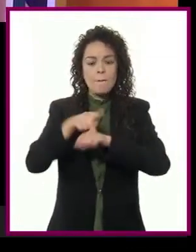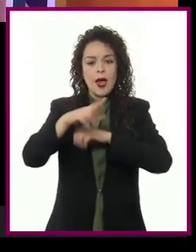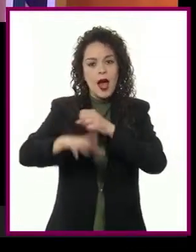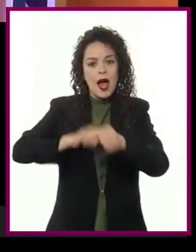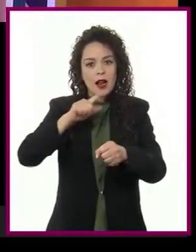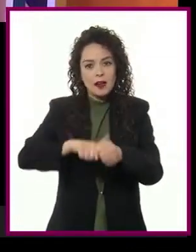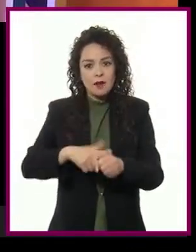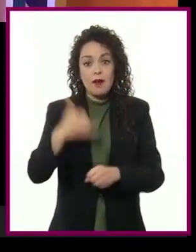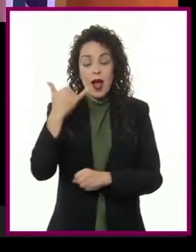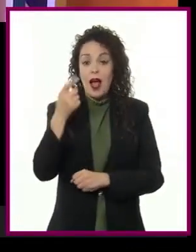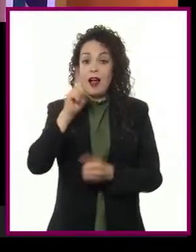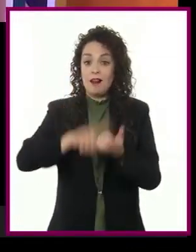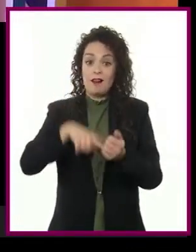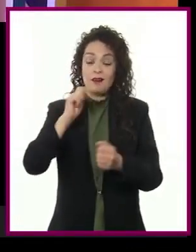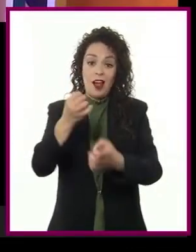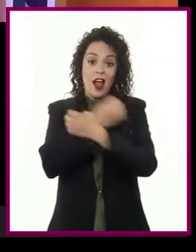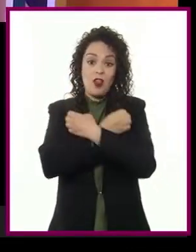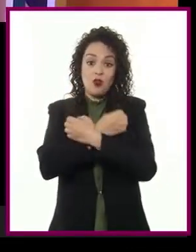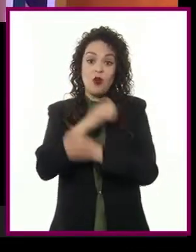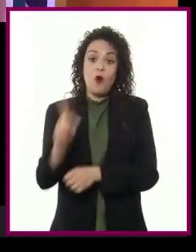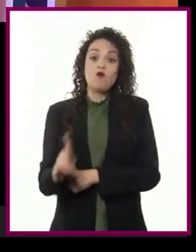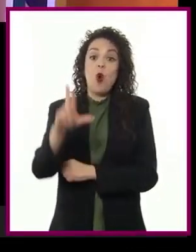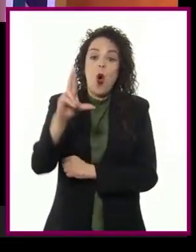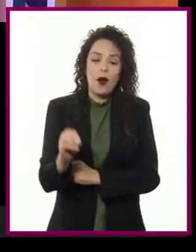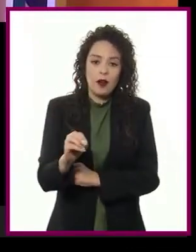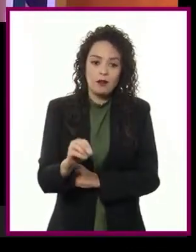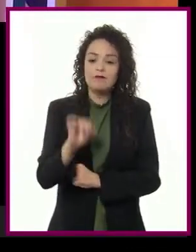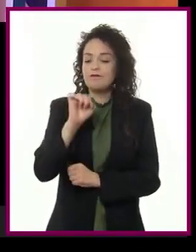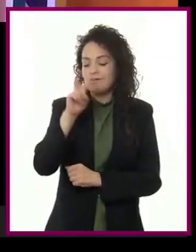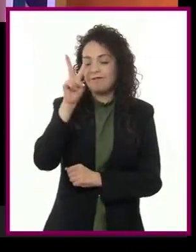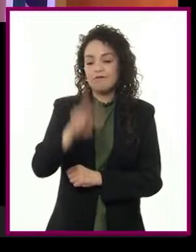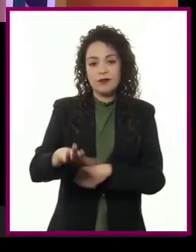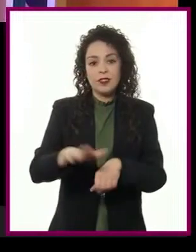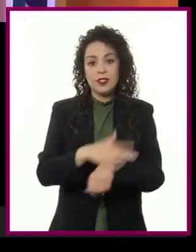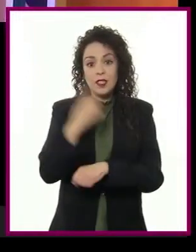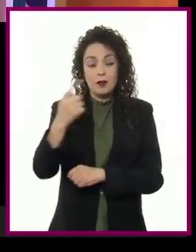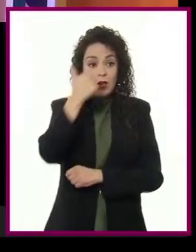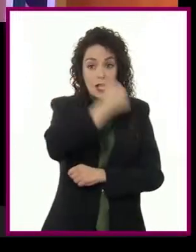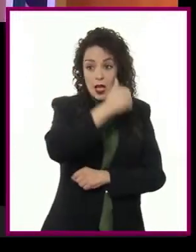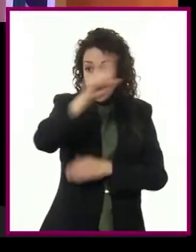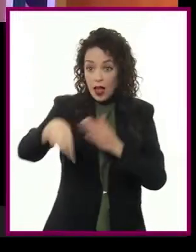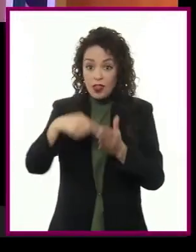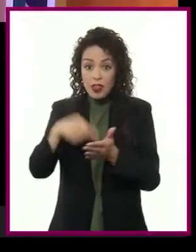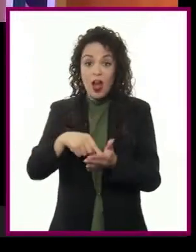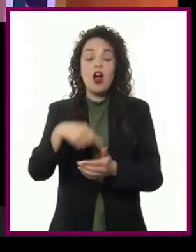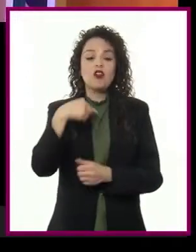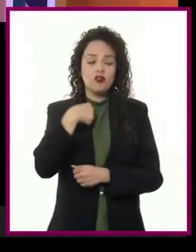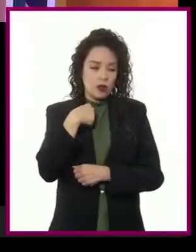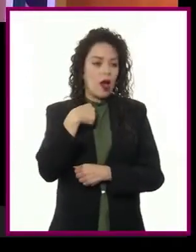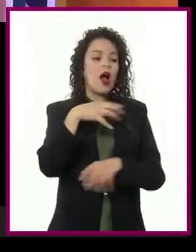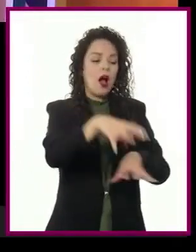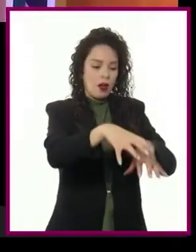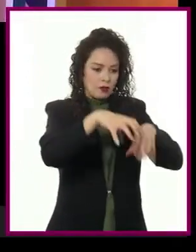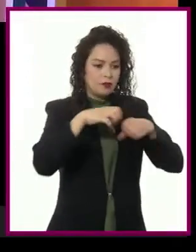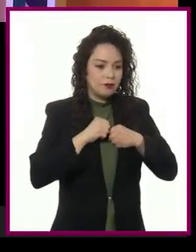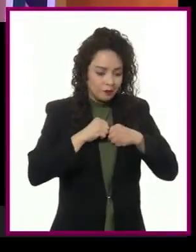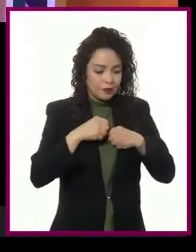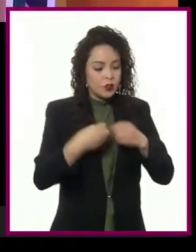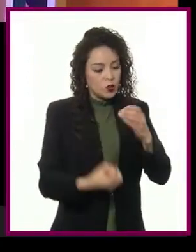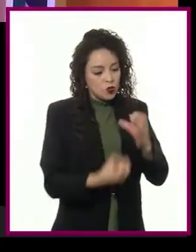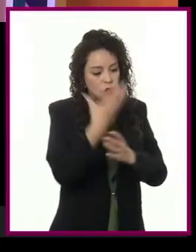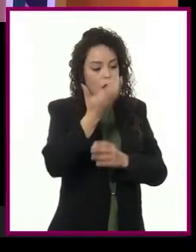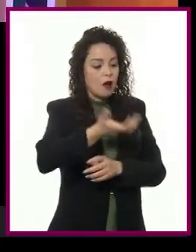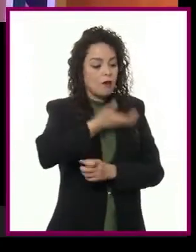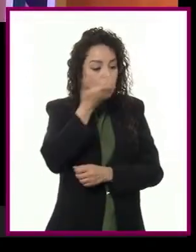pureza. Sí, porque no solo me adapté a cada lugar, sino que adquirí nuevos hábitos